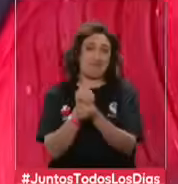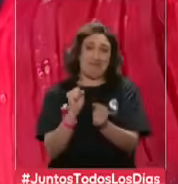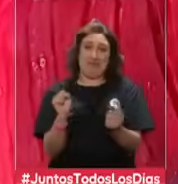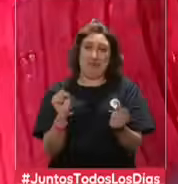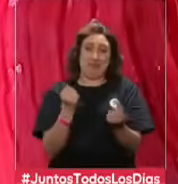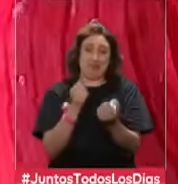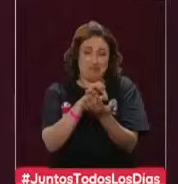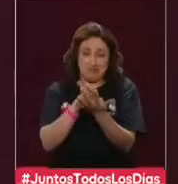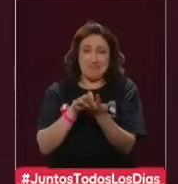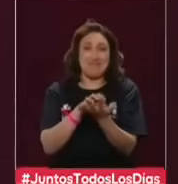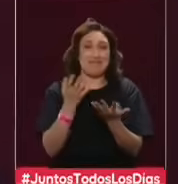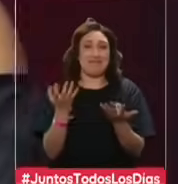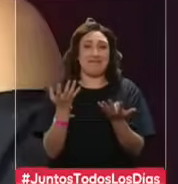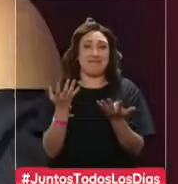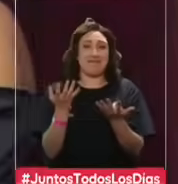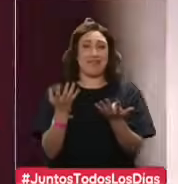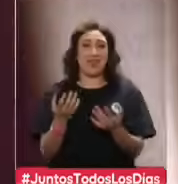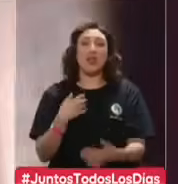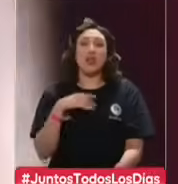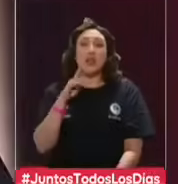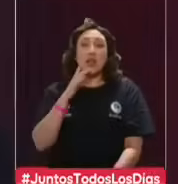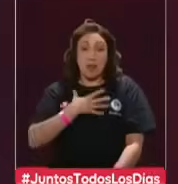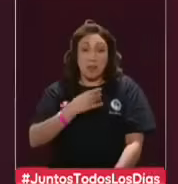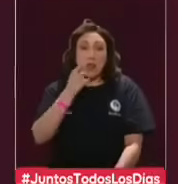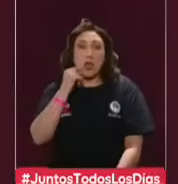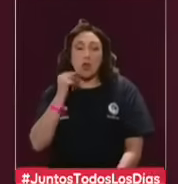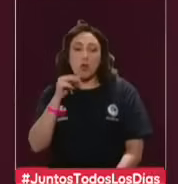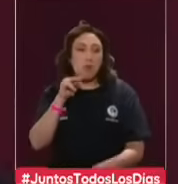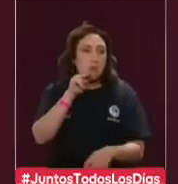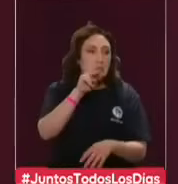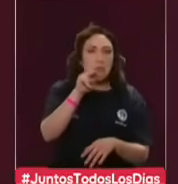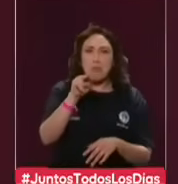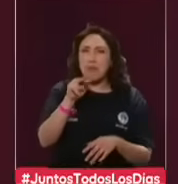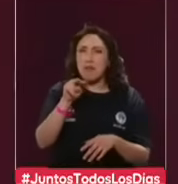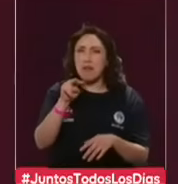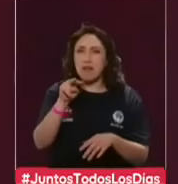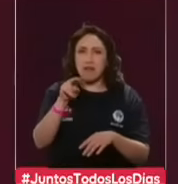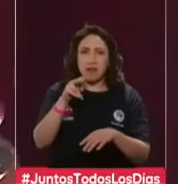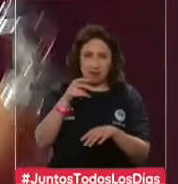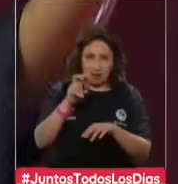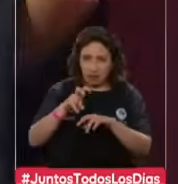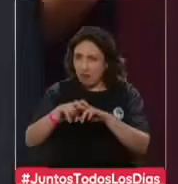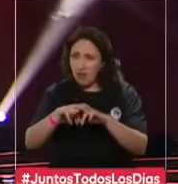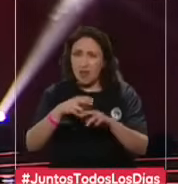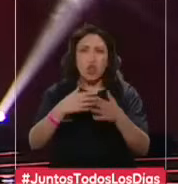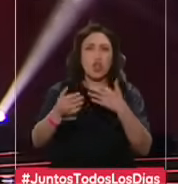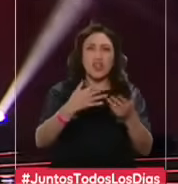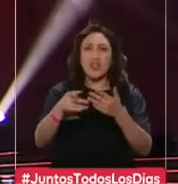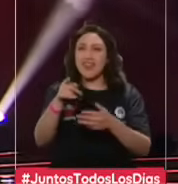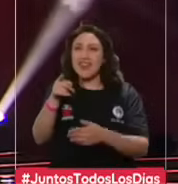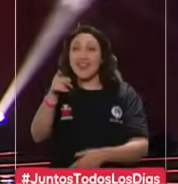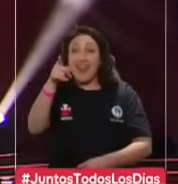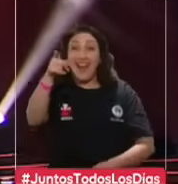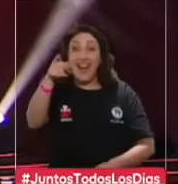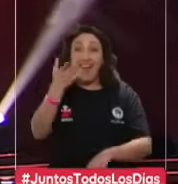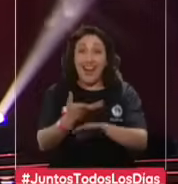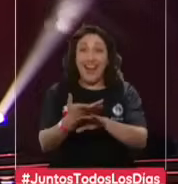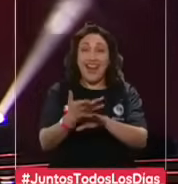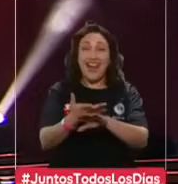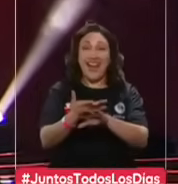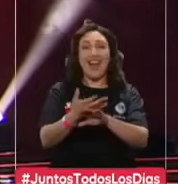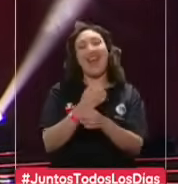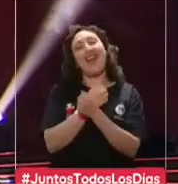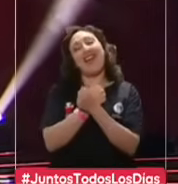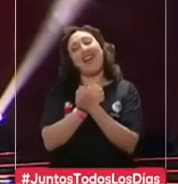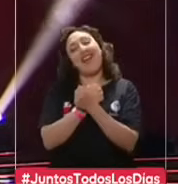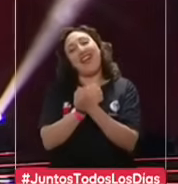parte. Yo tengo a mis hijos que están por acá, no sé, ¿dónde están? ¿Estarán por acá o no? ¡Allá están!